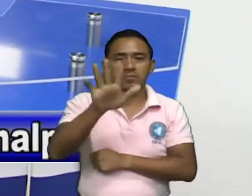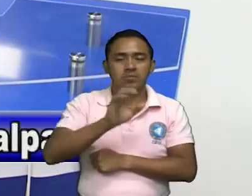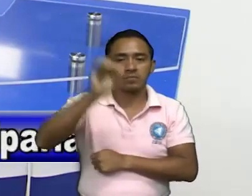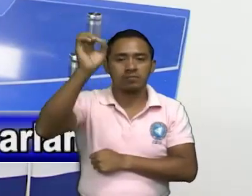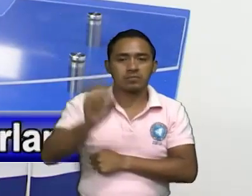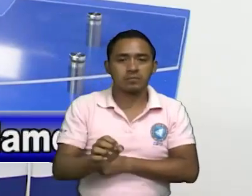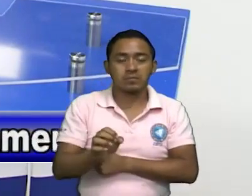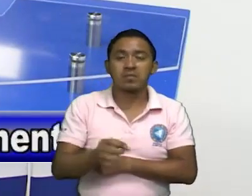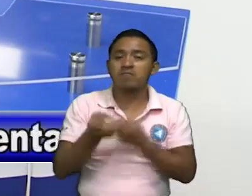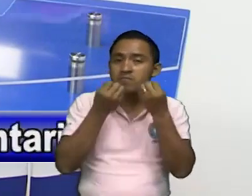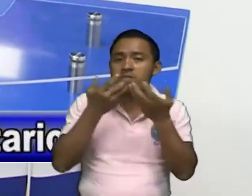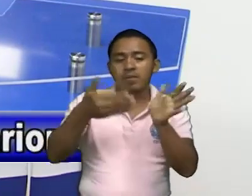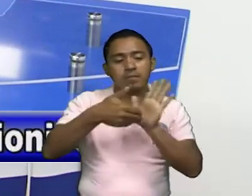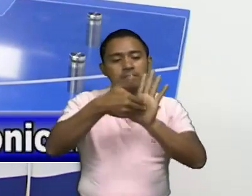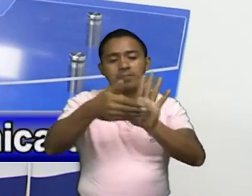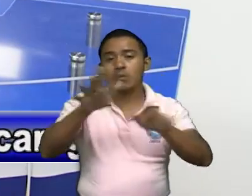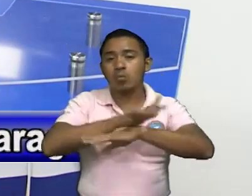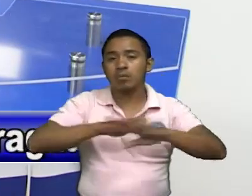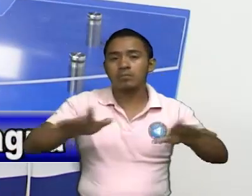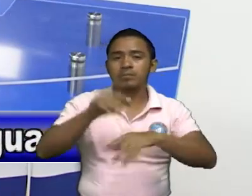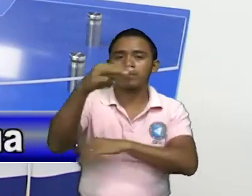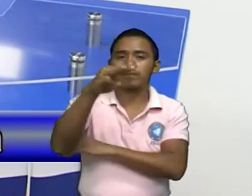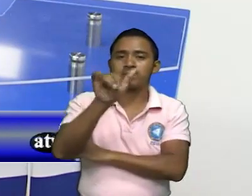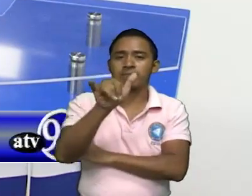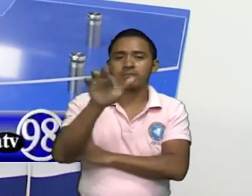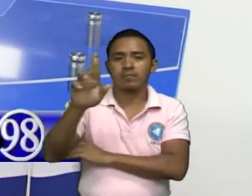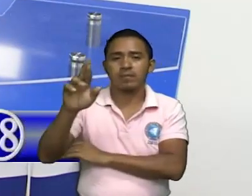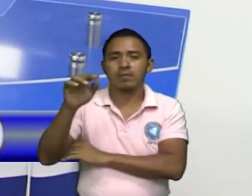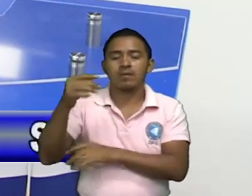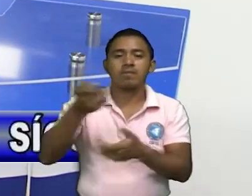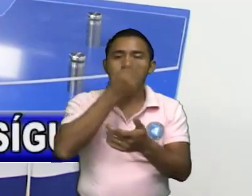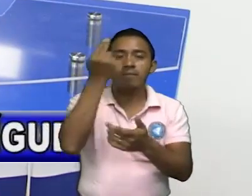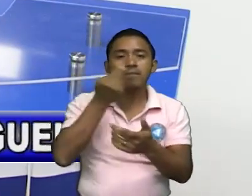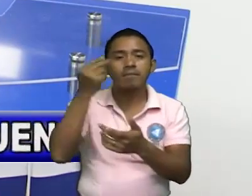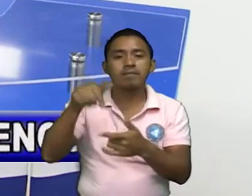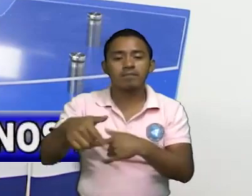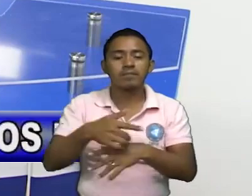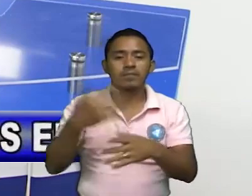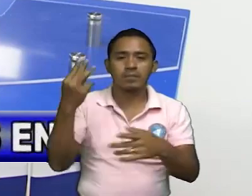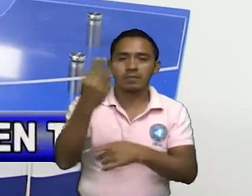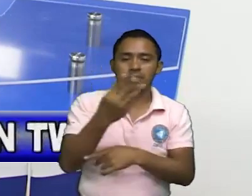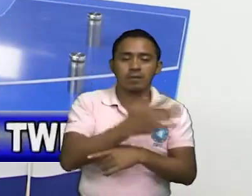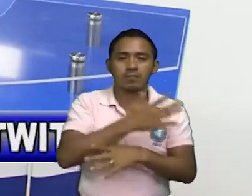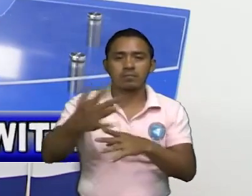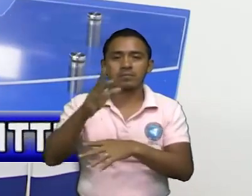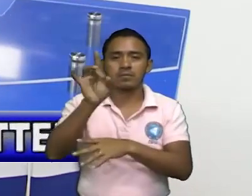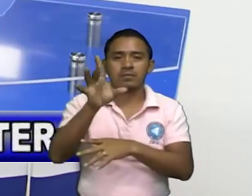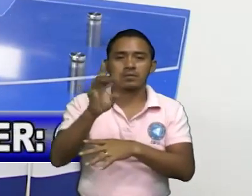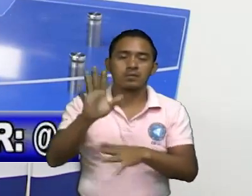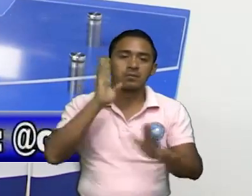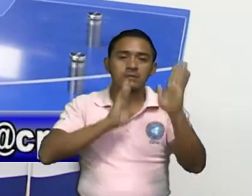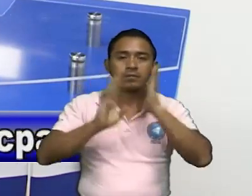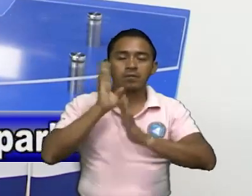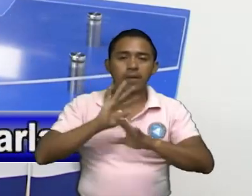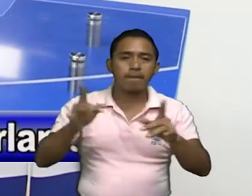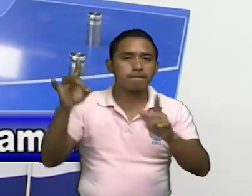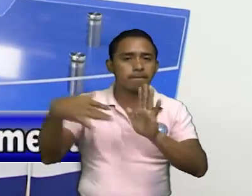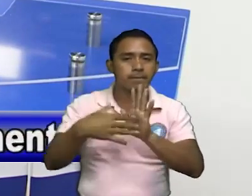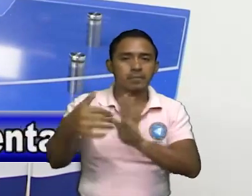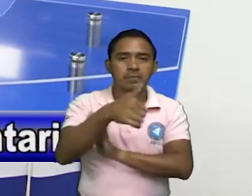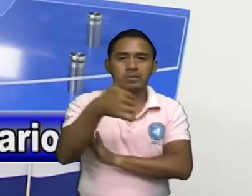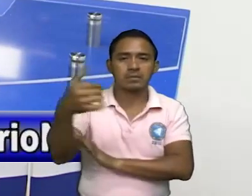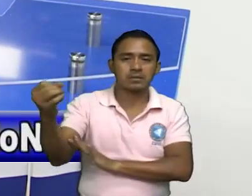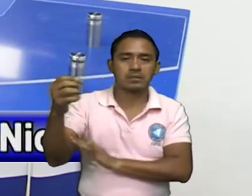comicios. Así lo refleja la última encuesta de MIR Consultores realizada del 3 al 15 de agosto a más de